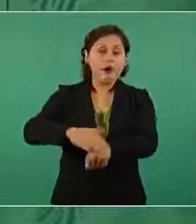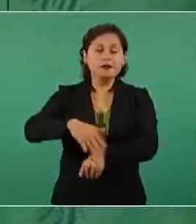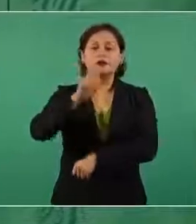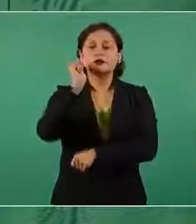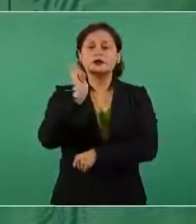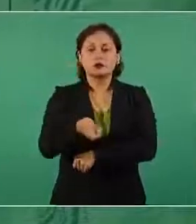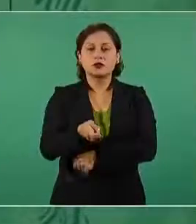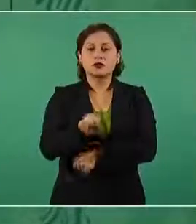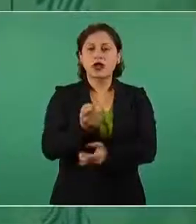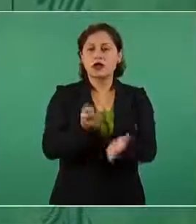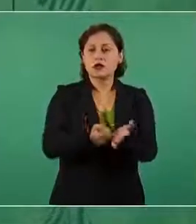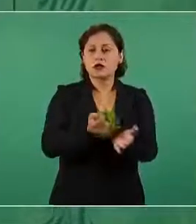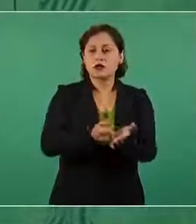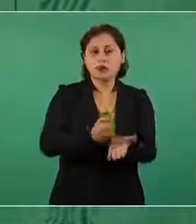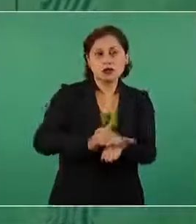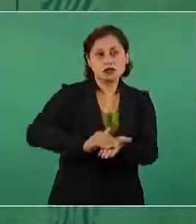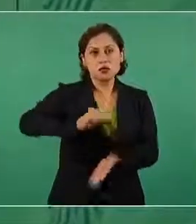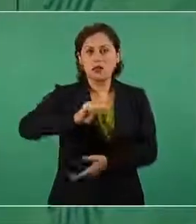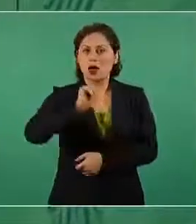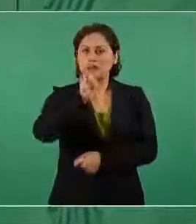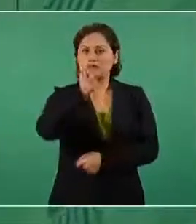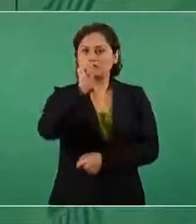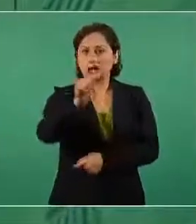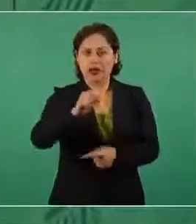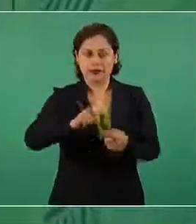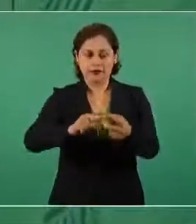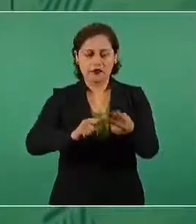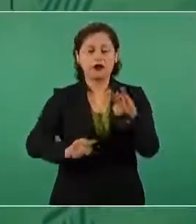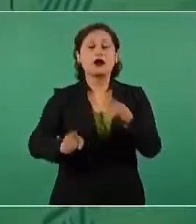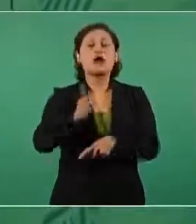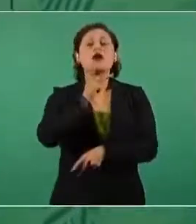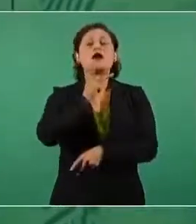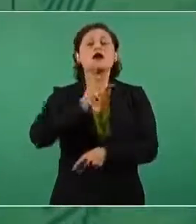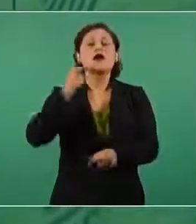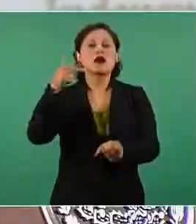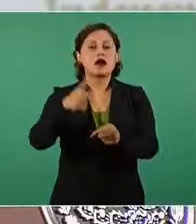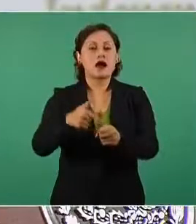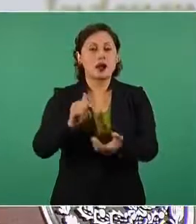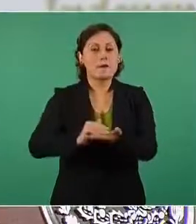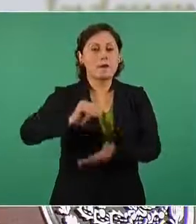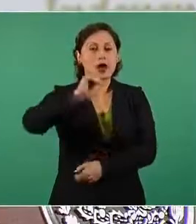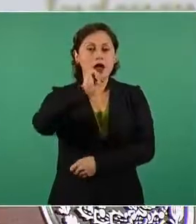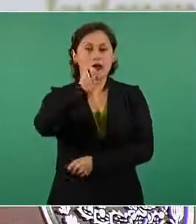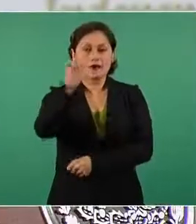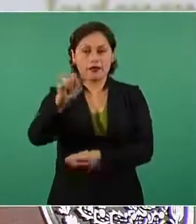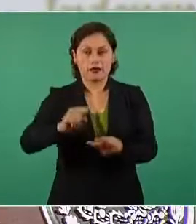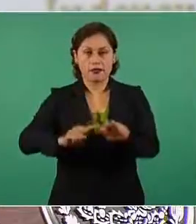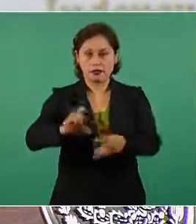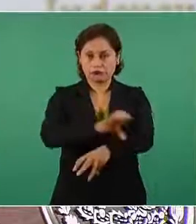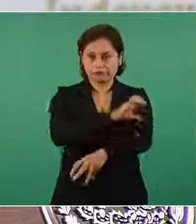gasolinazos, no hay aumento en las tarifas de energía eléctrica,